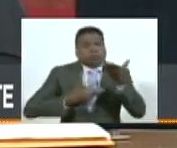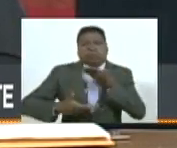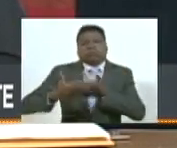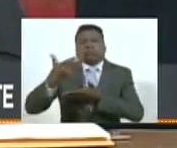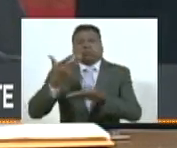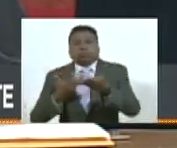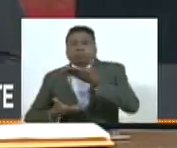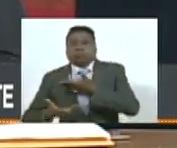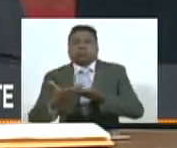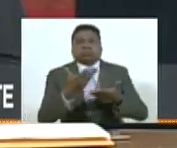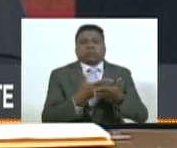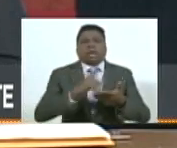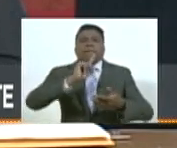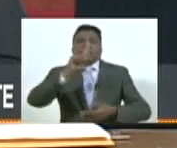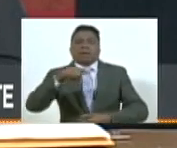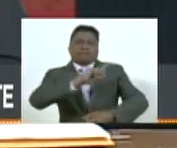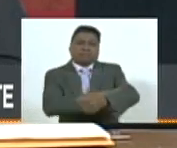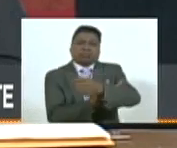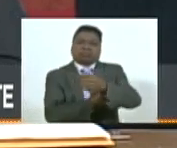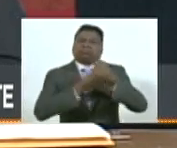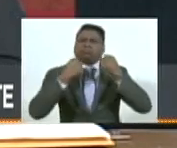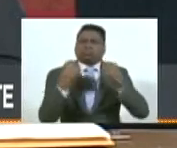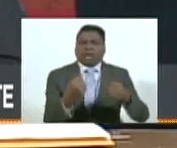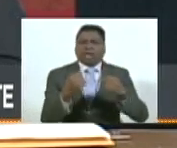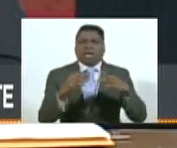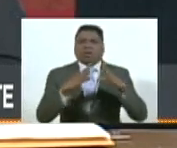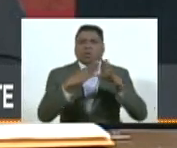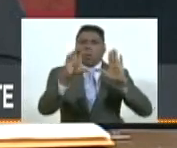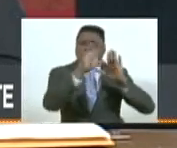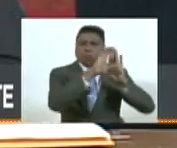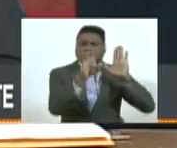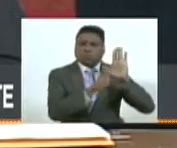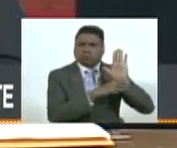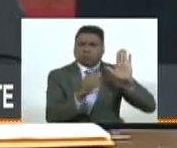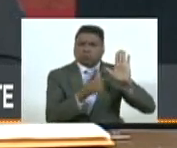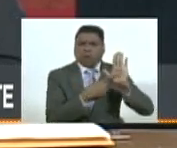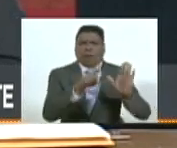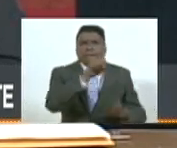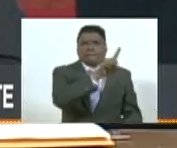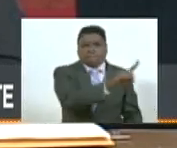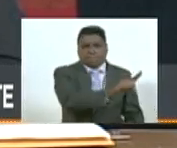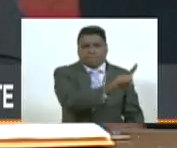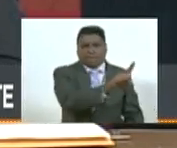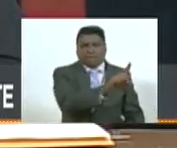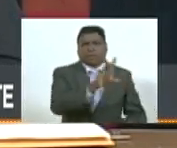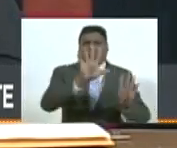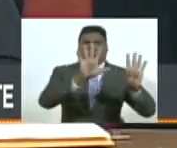todo fortalecer las bases doctrinarias de la Constitución de